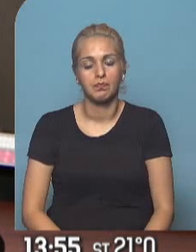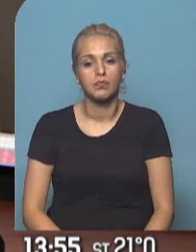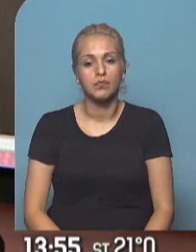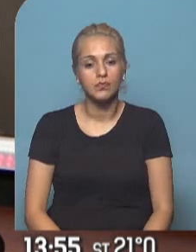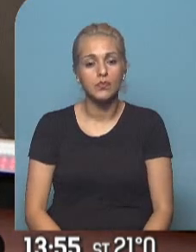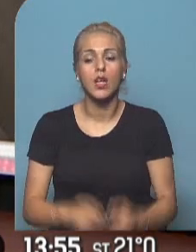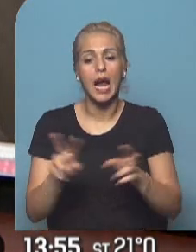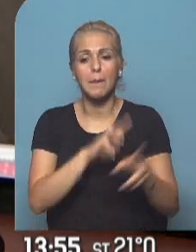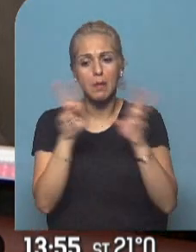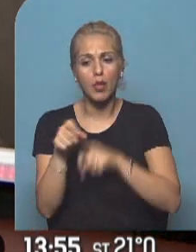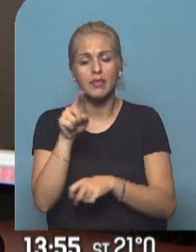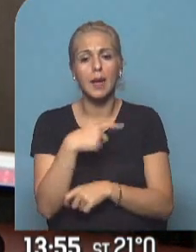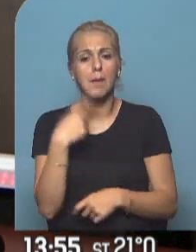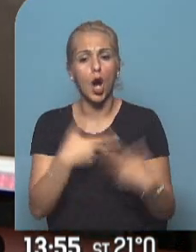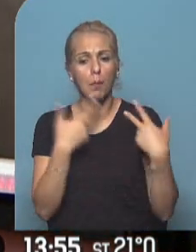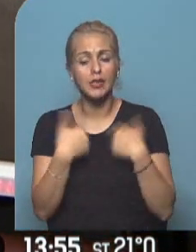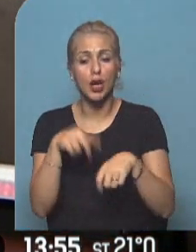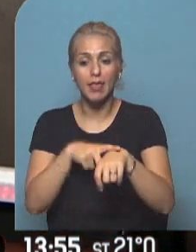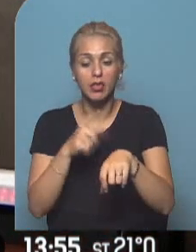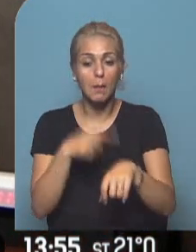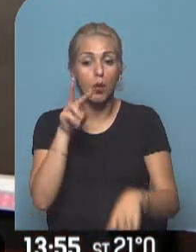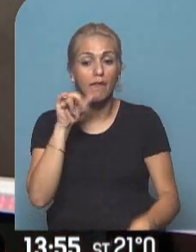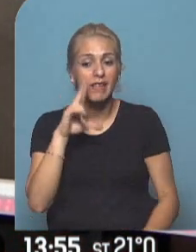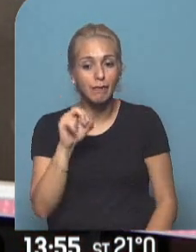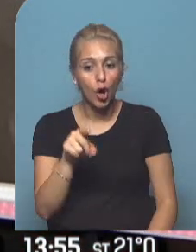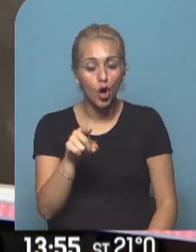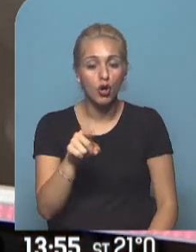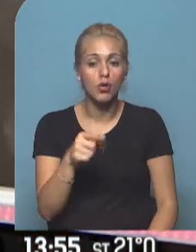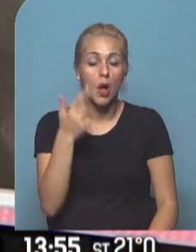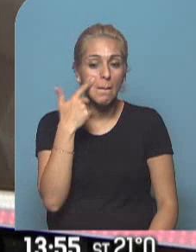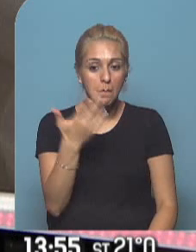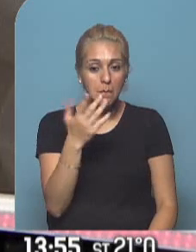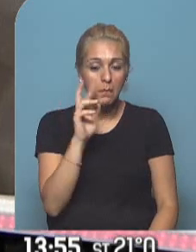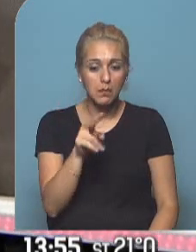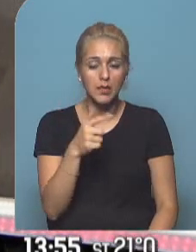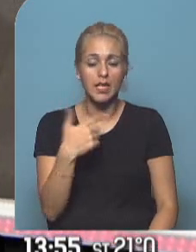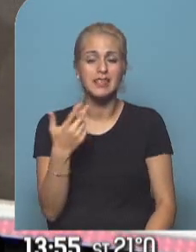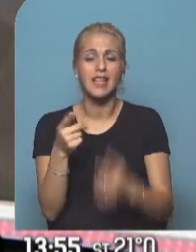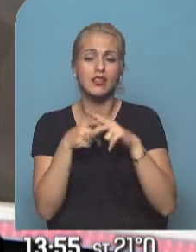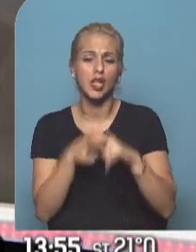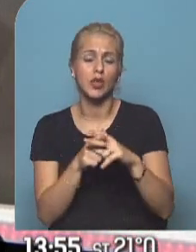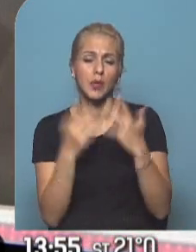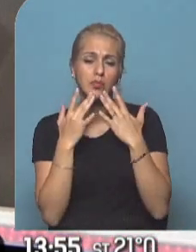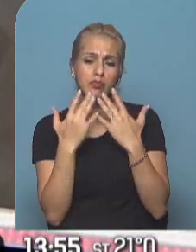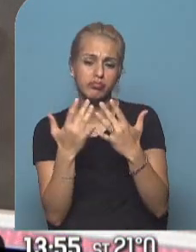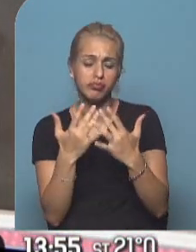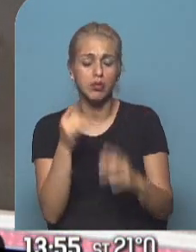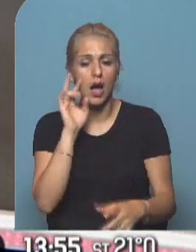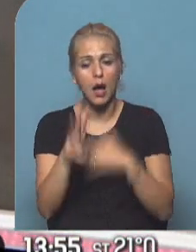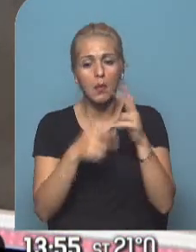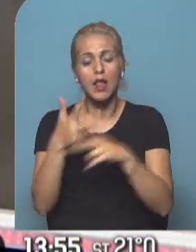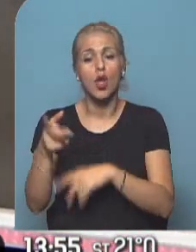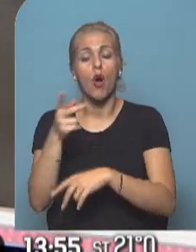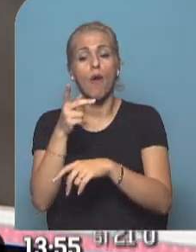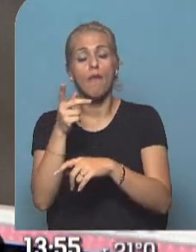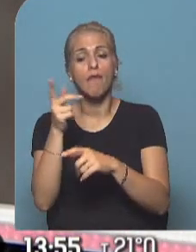y a cambiamos de tema operaciones en tiempo real a través de un simulador a alta tecnología estamos hablando de la facultad de odontología